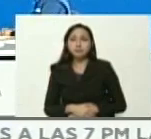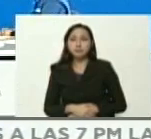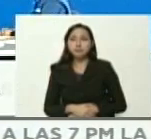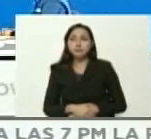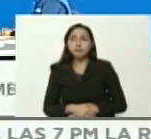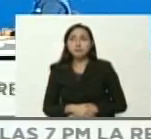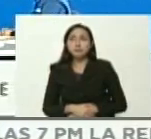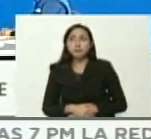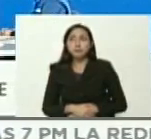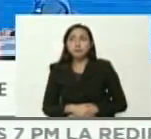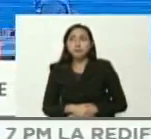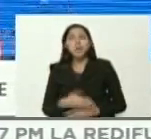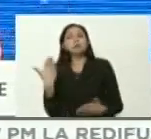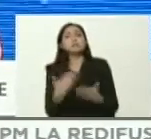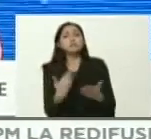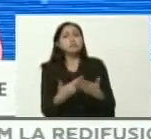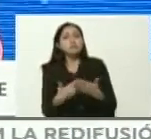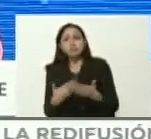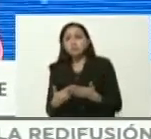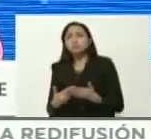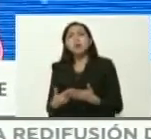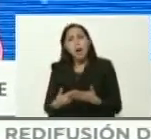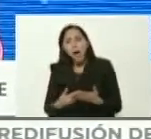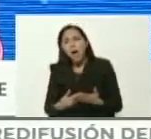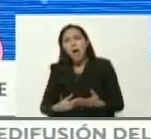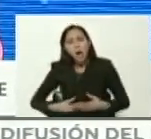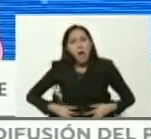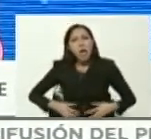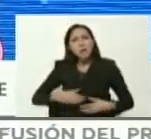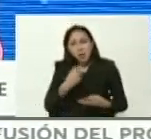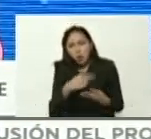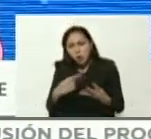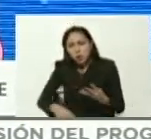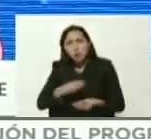que rindan cuenta de todos los recursos que le ha